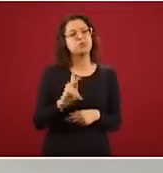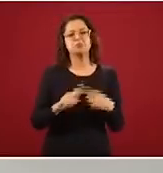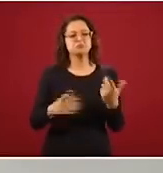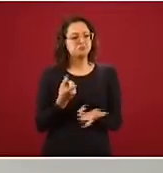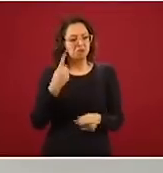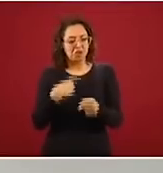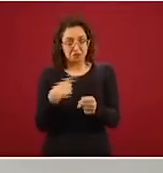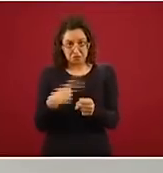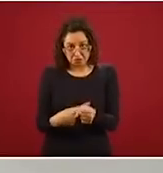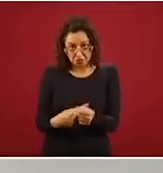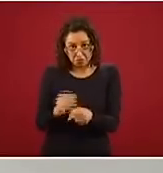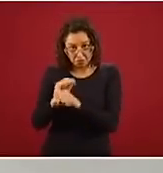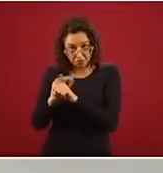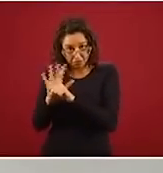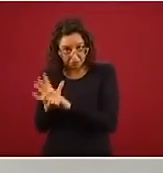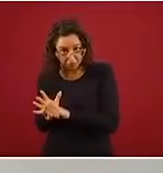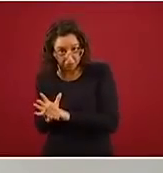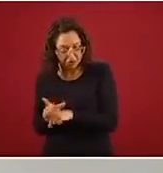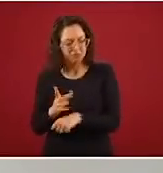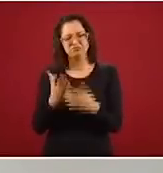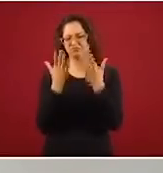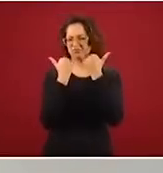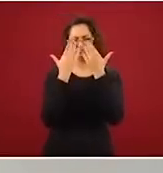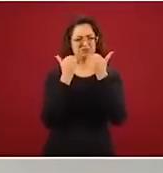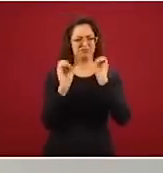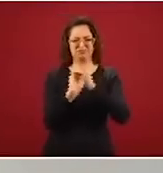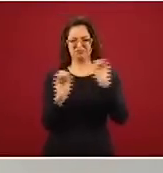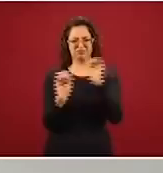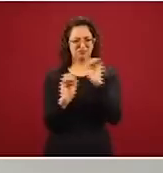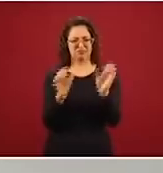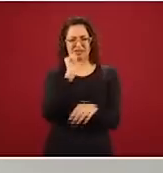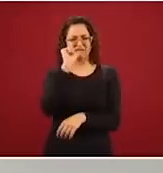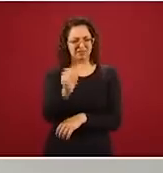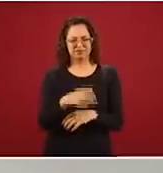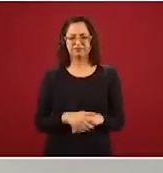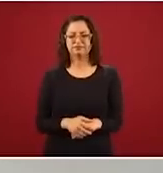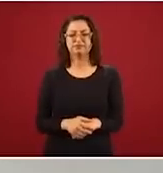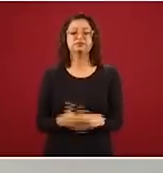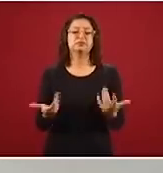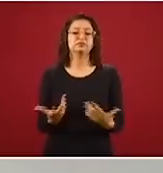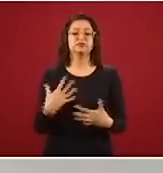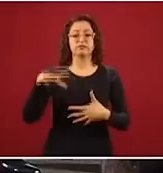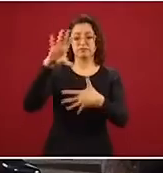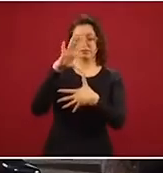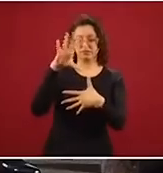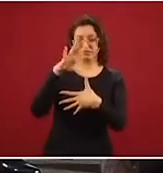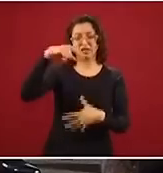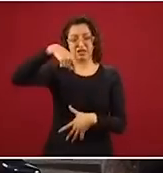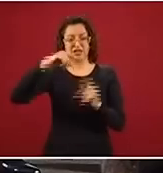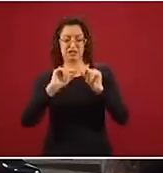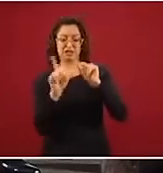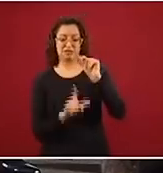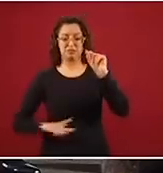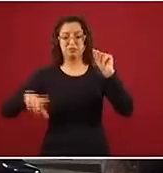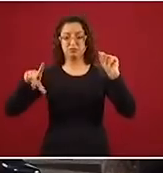todos han sido descartados. La prueba, fuimos el primer país de todo el continente en